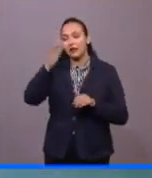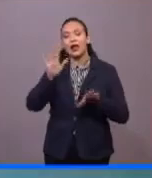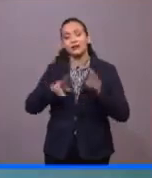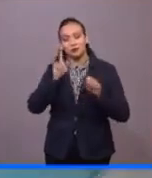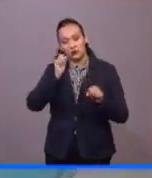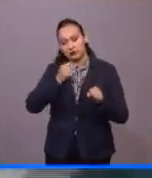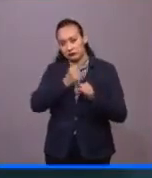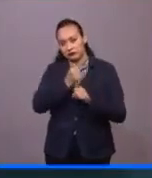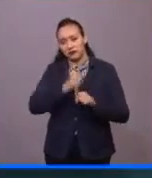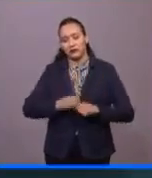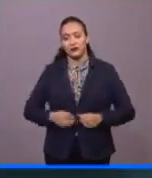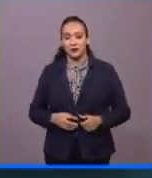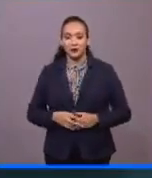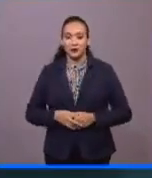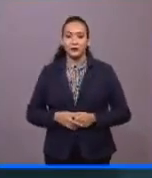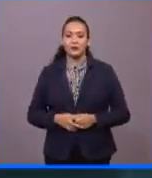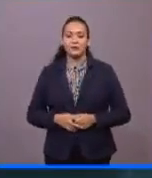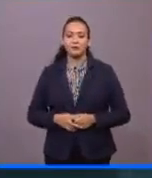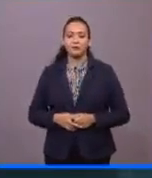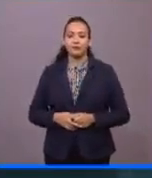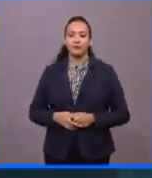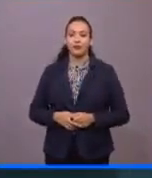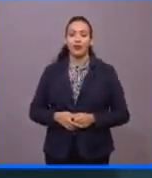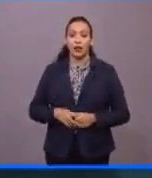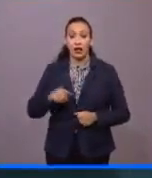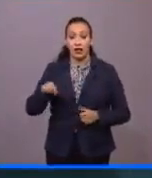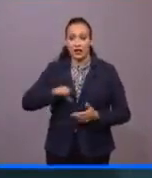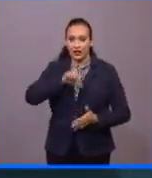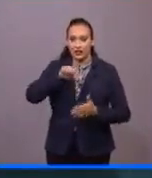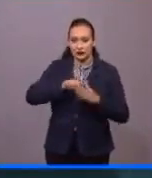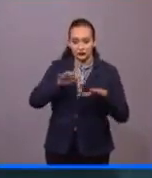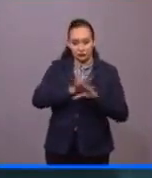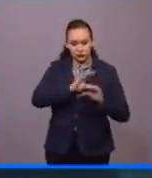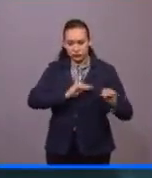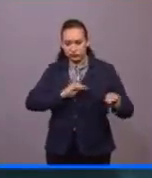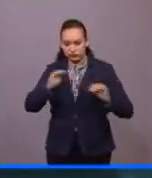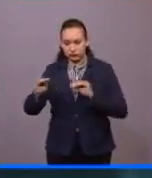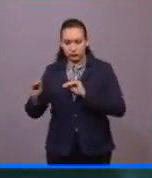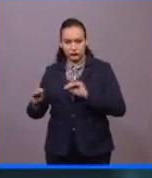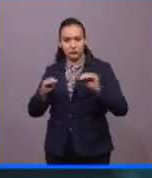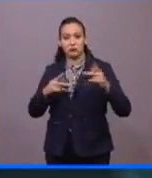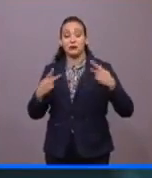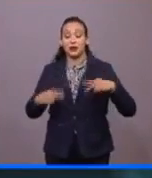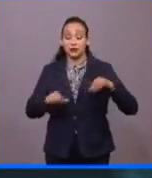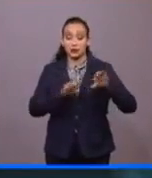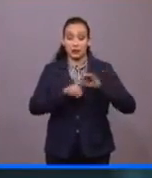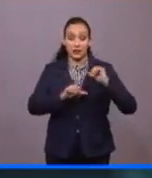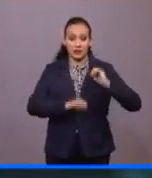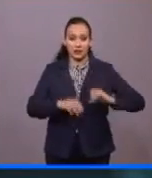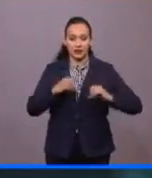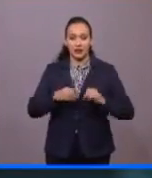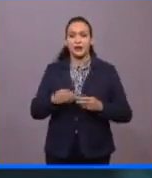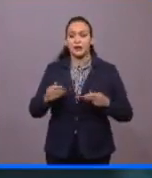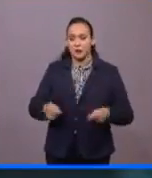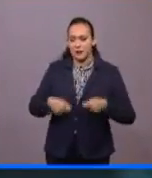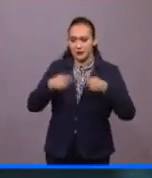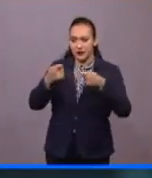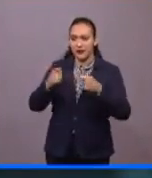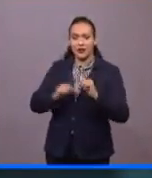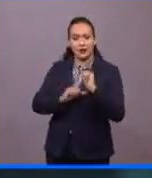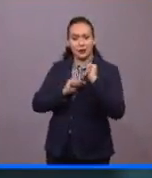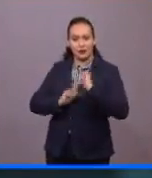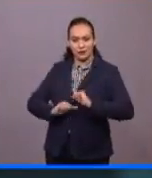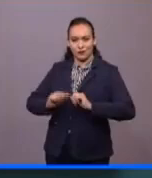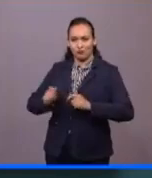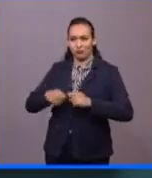género. Con movilizaciones en la zona centro, trabajadores del Poder Judicial capitalino entregaron a las